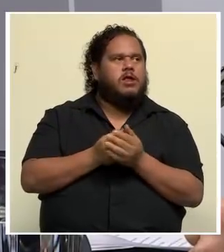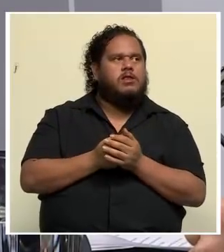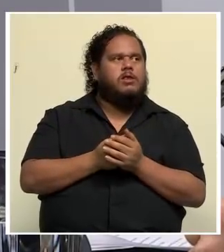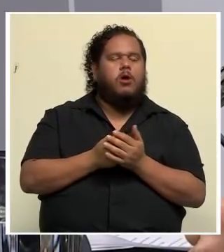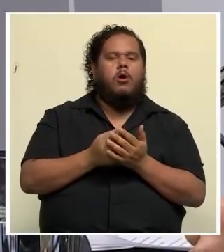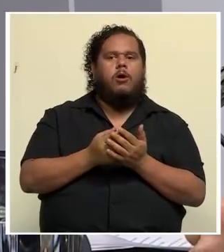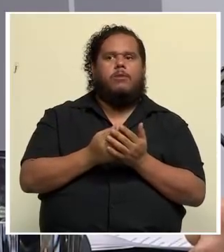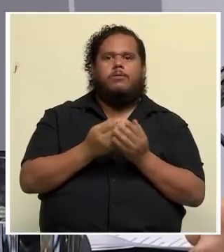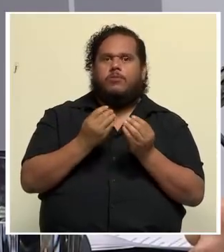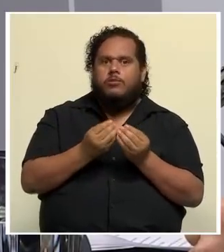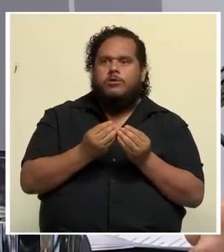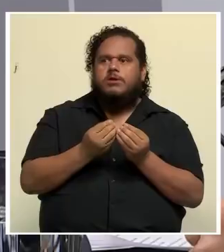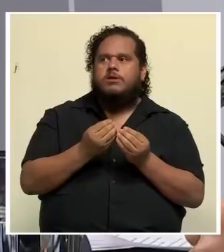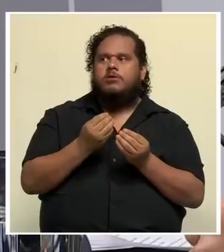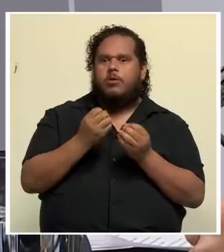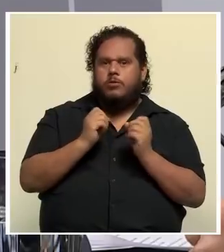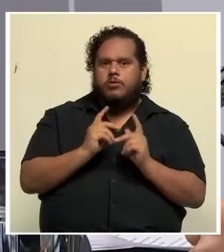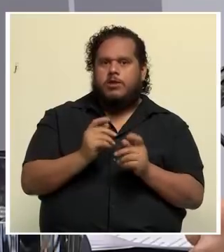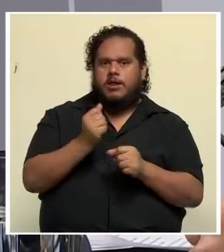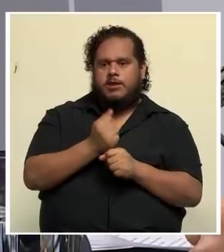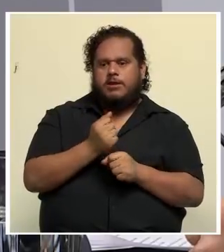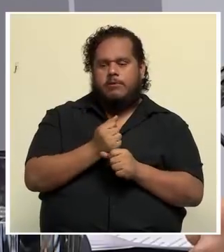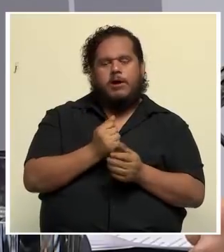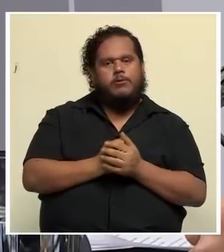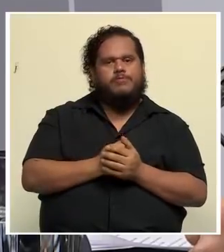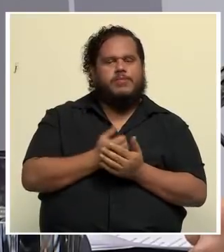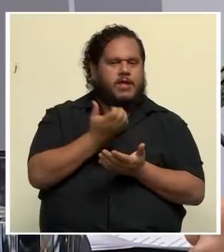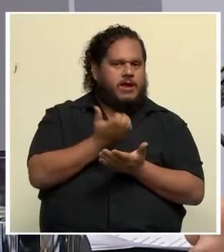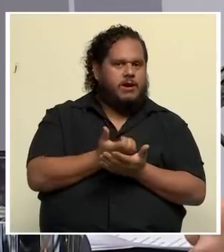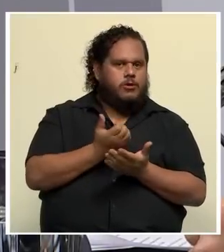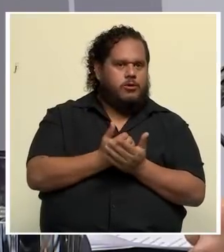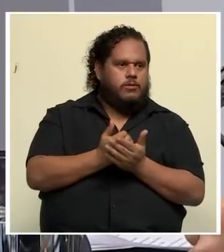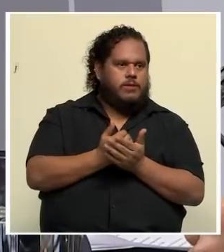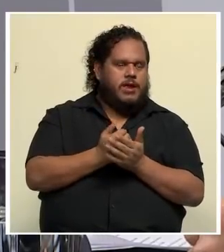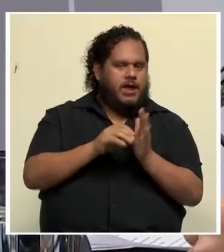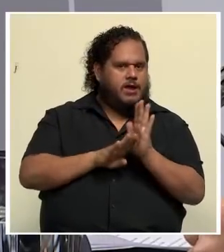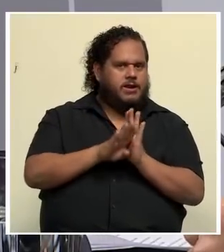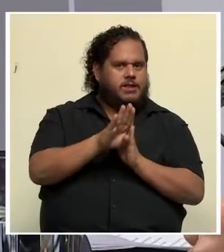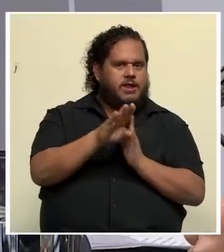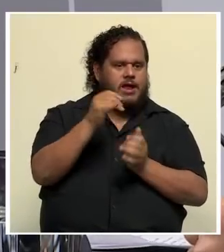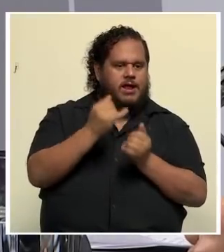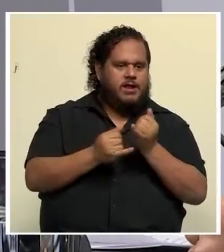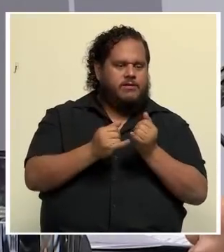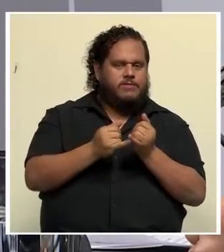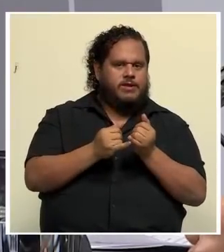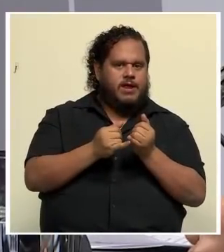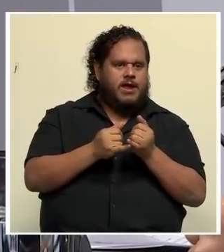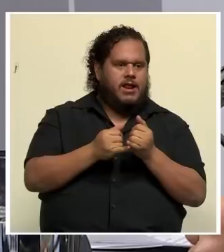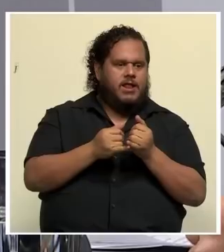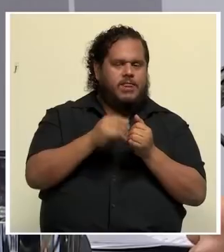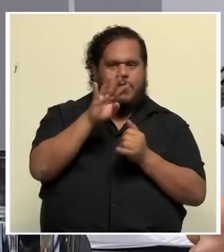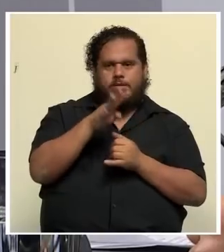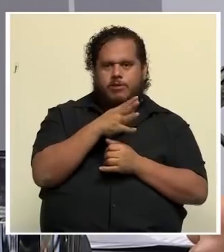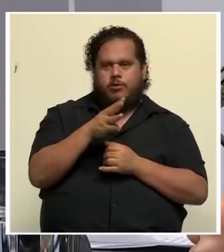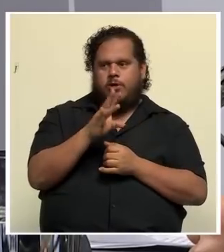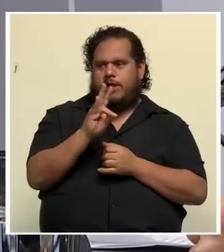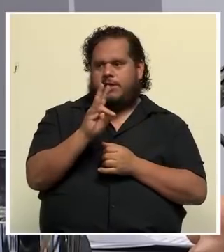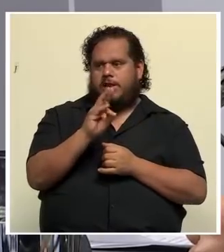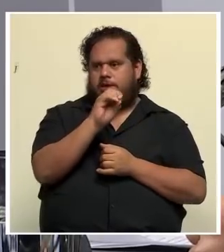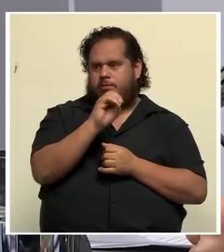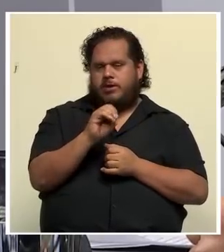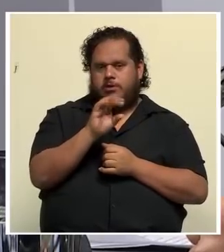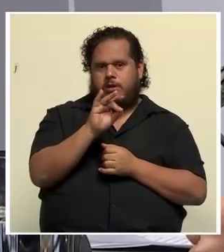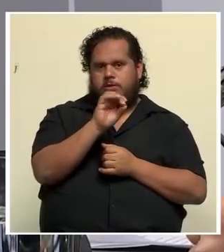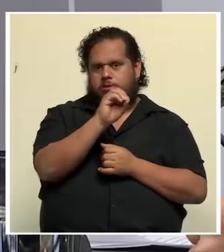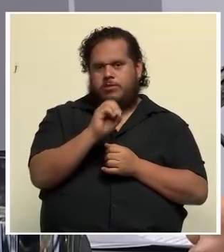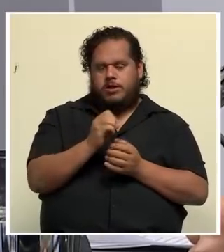oportunidades de trabajo, que la economía crecía al final del periodo al 7%, al